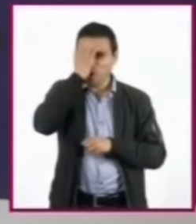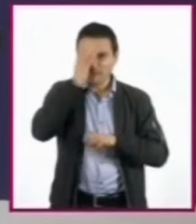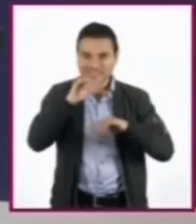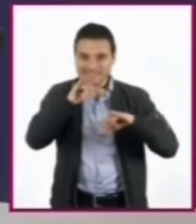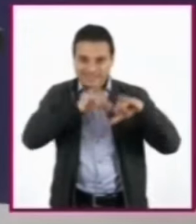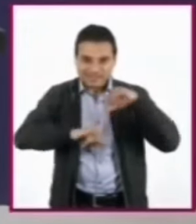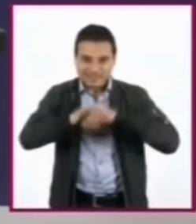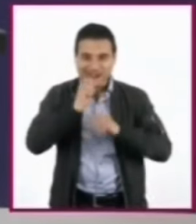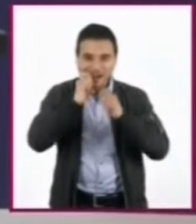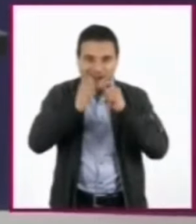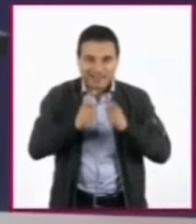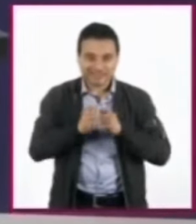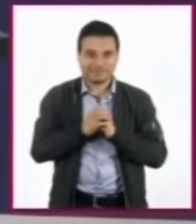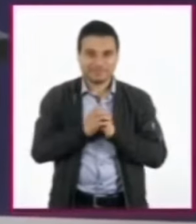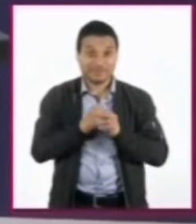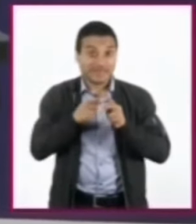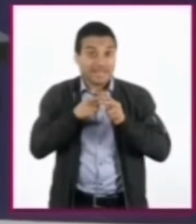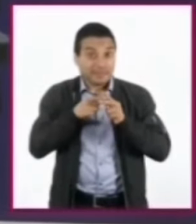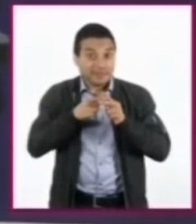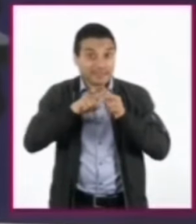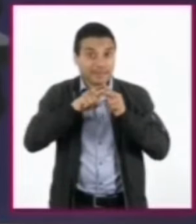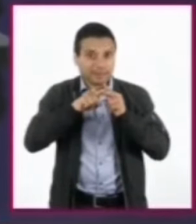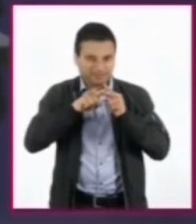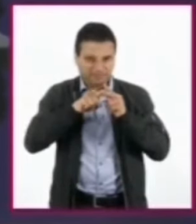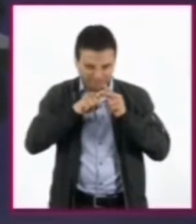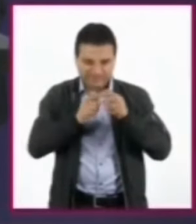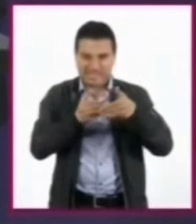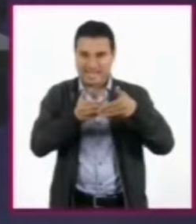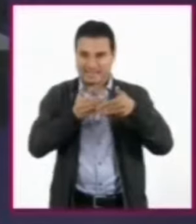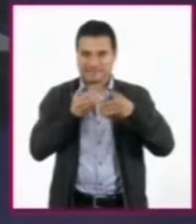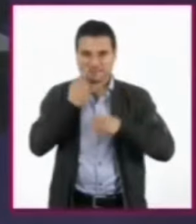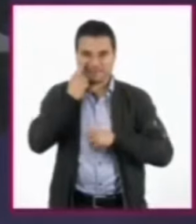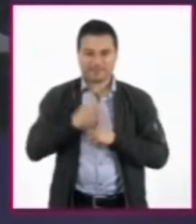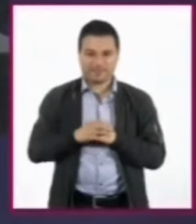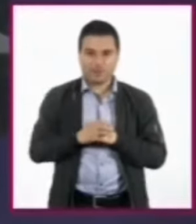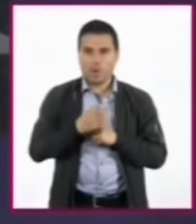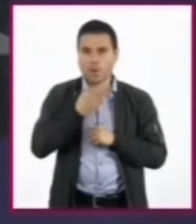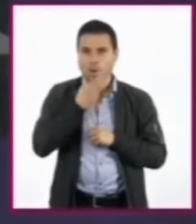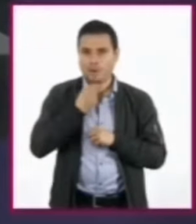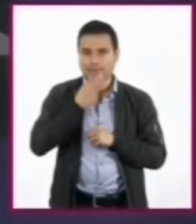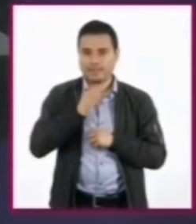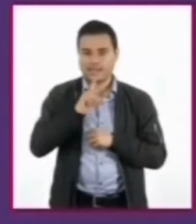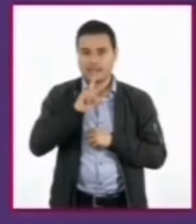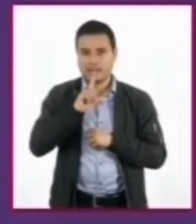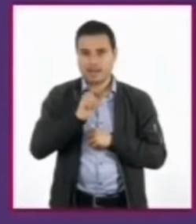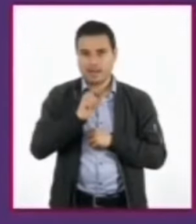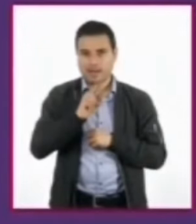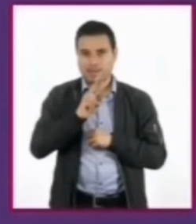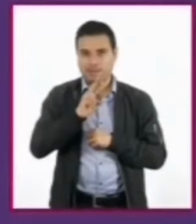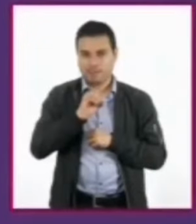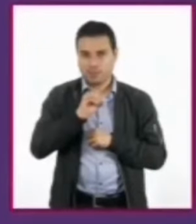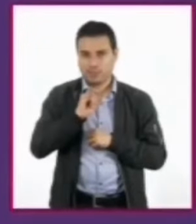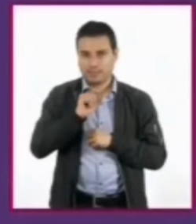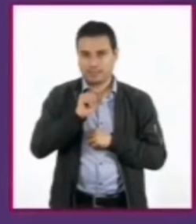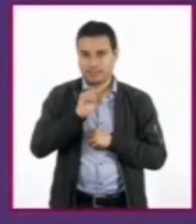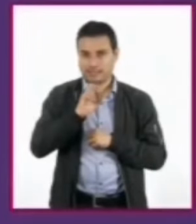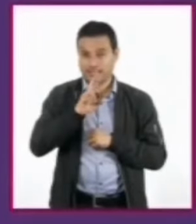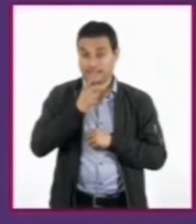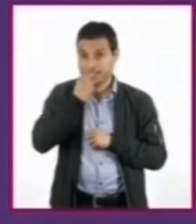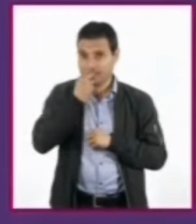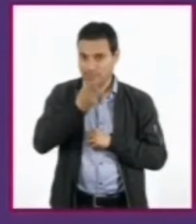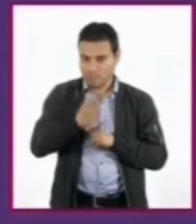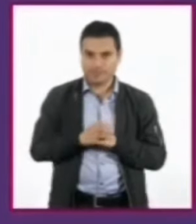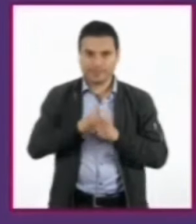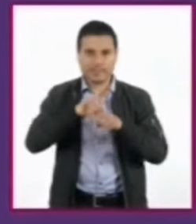química. Antes de comenzar, expresaré una frase célebre de Antoine Laurent de Lavoisier. Considero a la